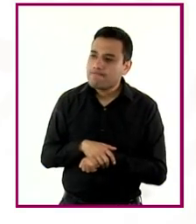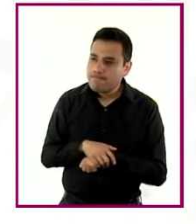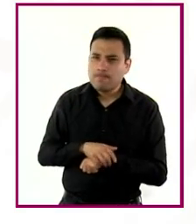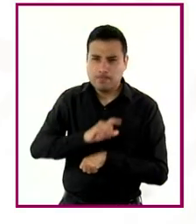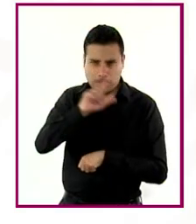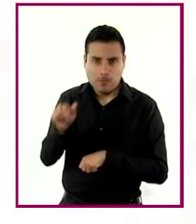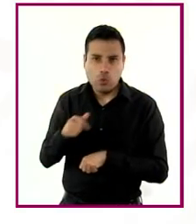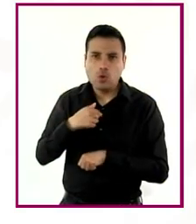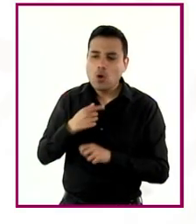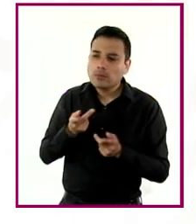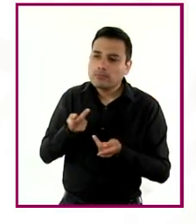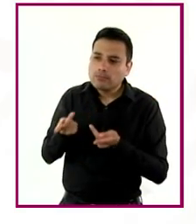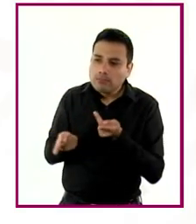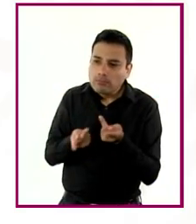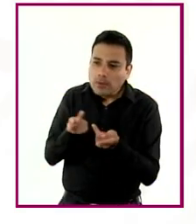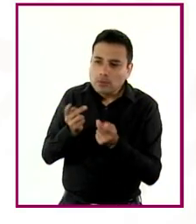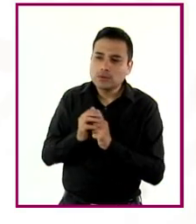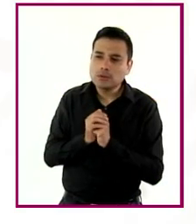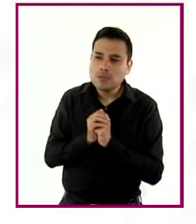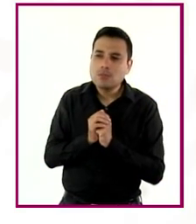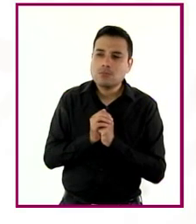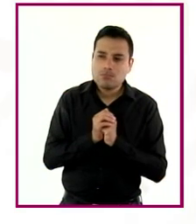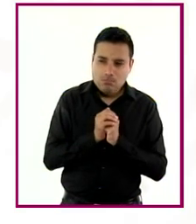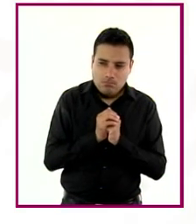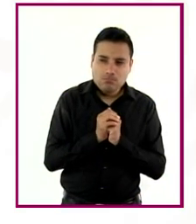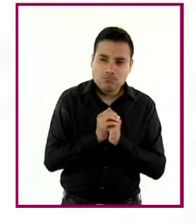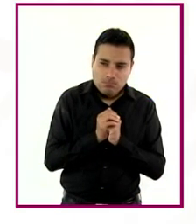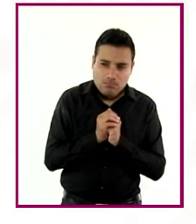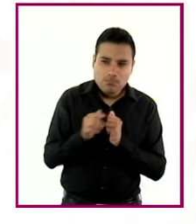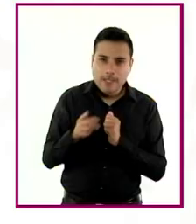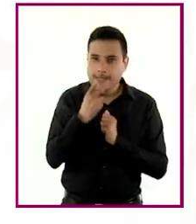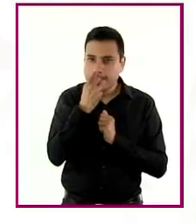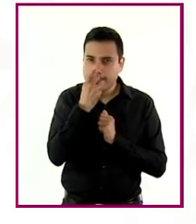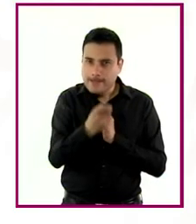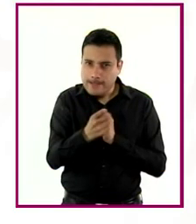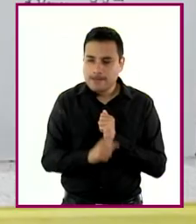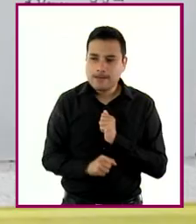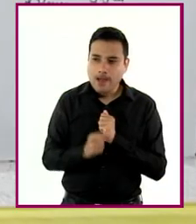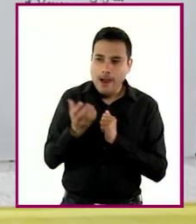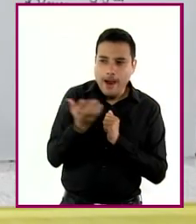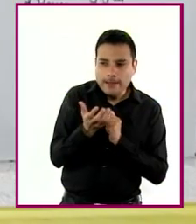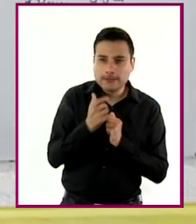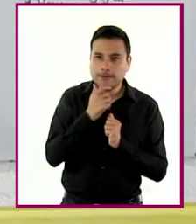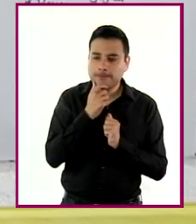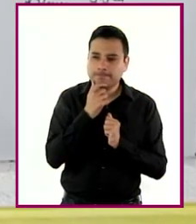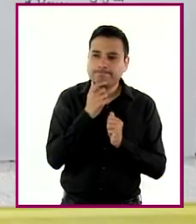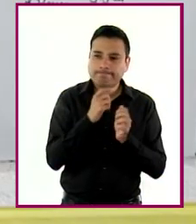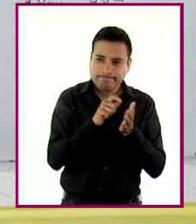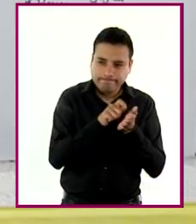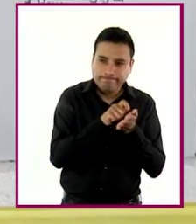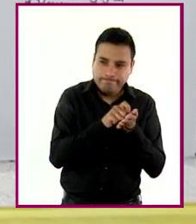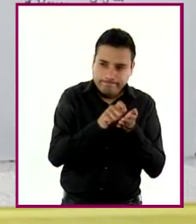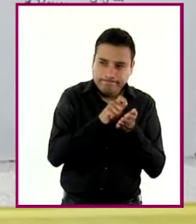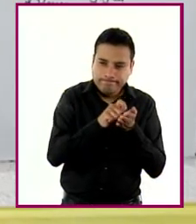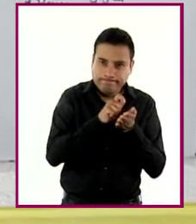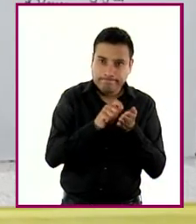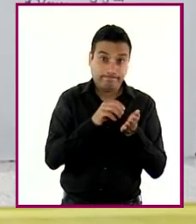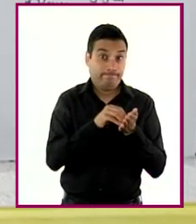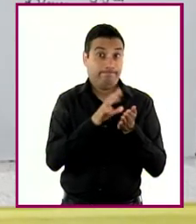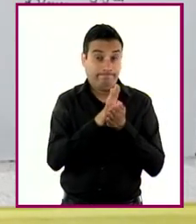con preguntas específicas para documentar lo que dice y hace. Ahora me voy a